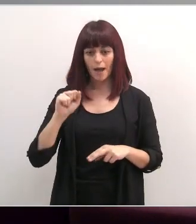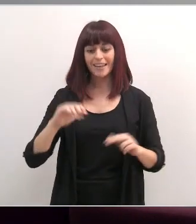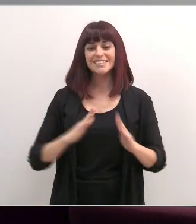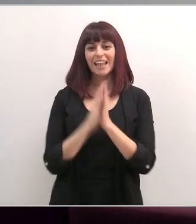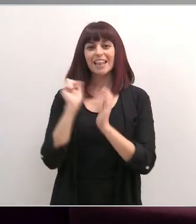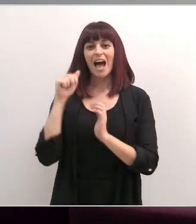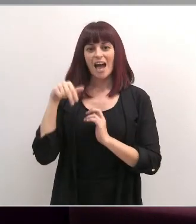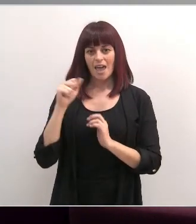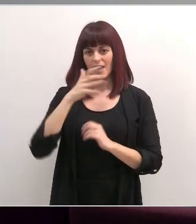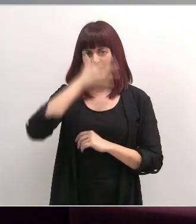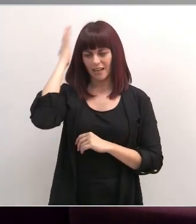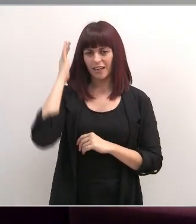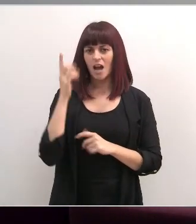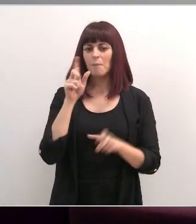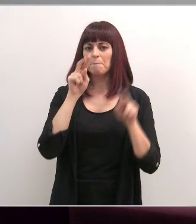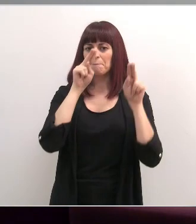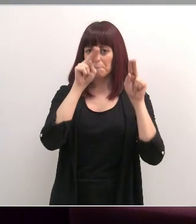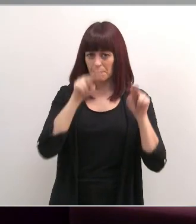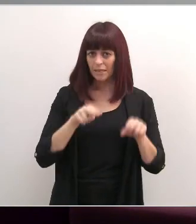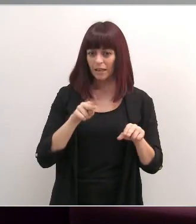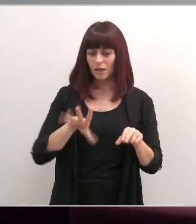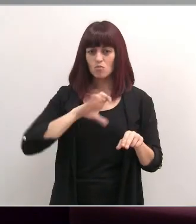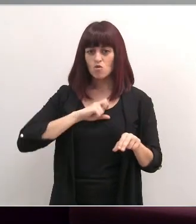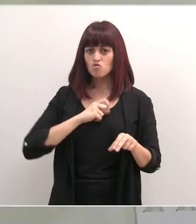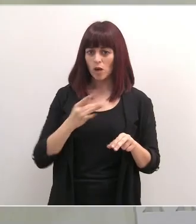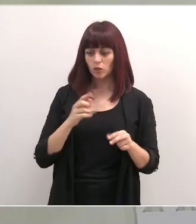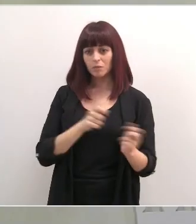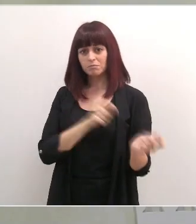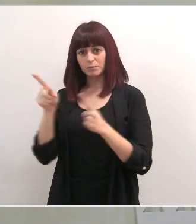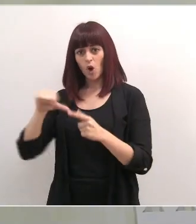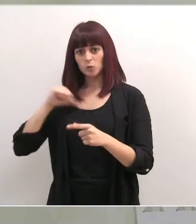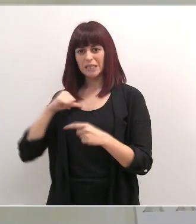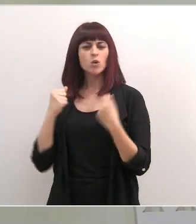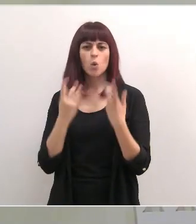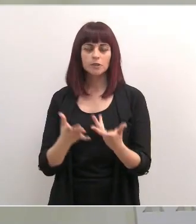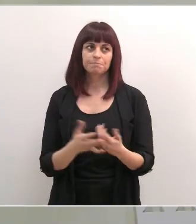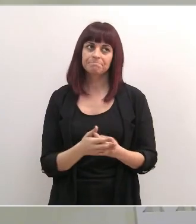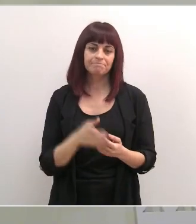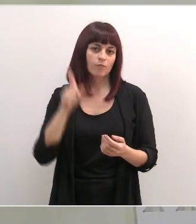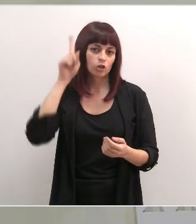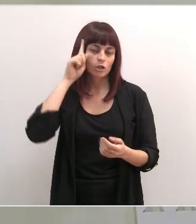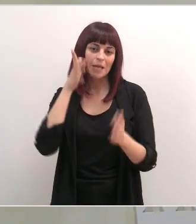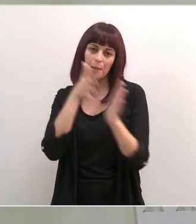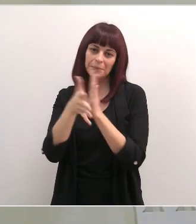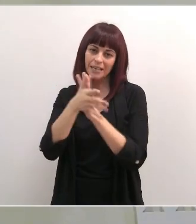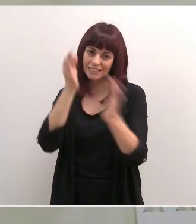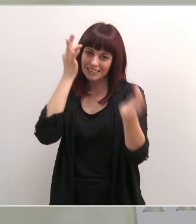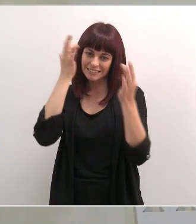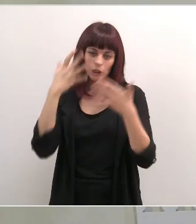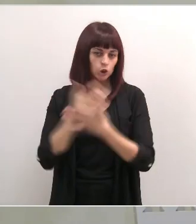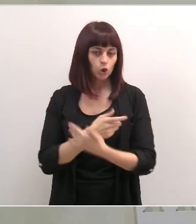residentes habría y cuántos contagiados se han trasladado a hospitales? Bueno, de manera pormenorizada no sabría decirlo ahora mismo. Yo le puedo decir en